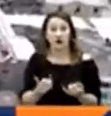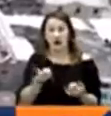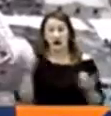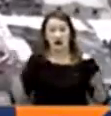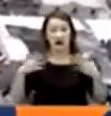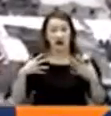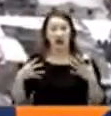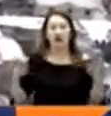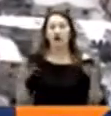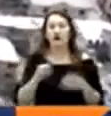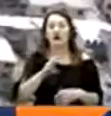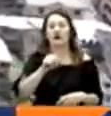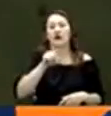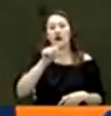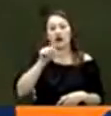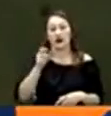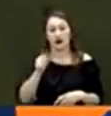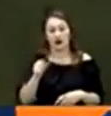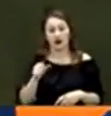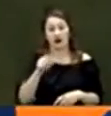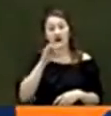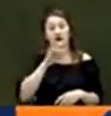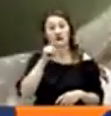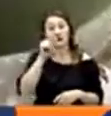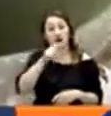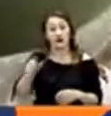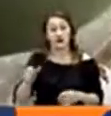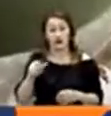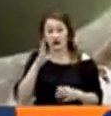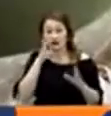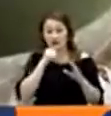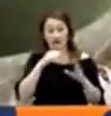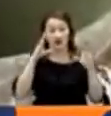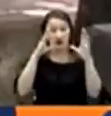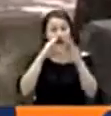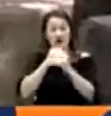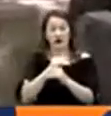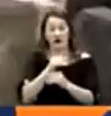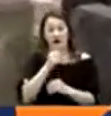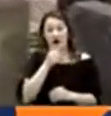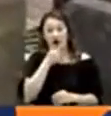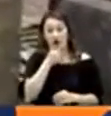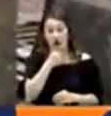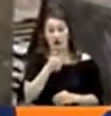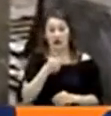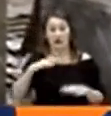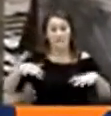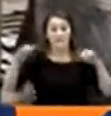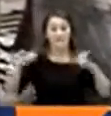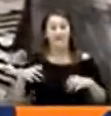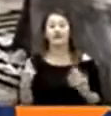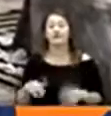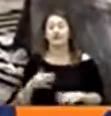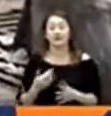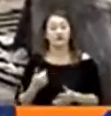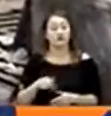a Málaga. 30.000 habitantes deben pasar la noche sin agua a causa de la sequía. Realmente estamos muy preocupados los malagueños. Hace